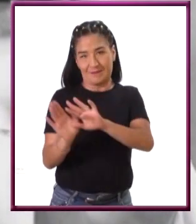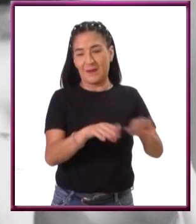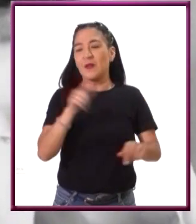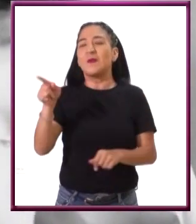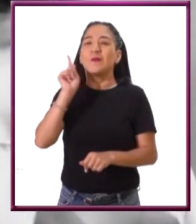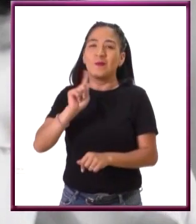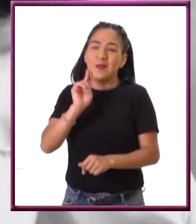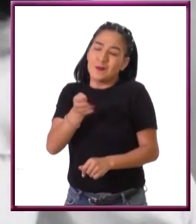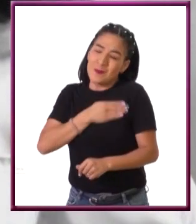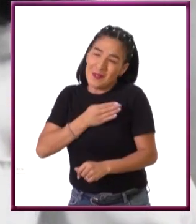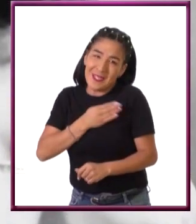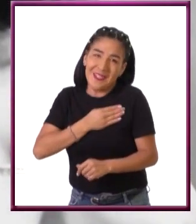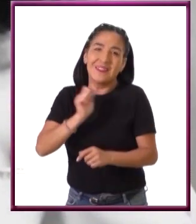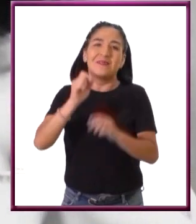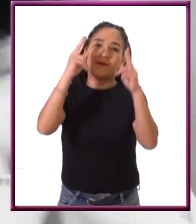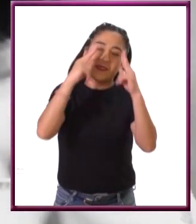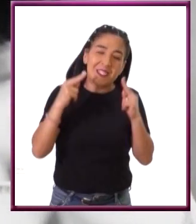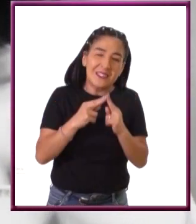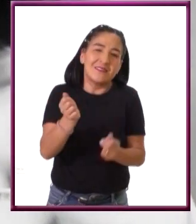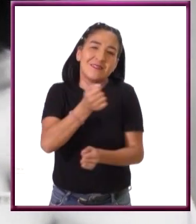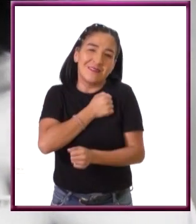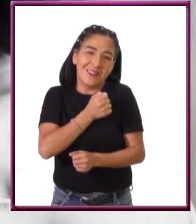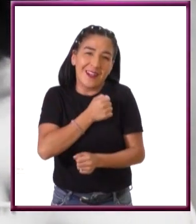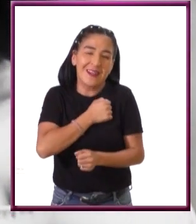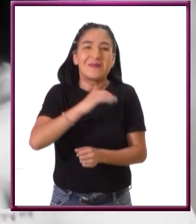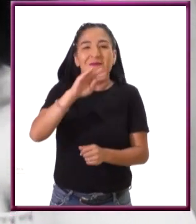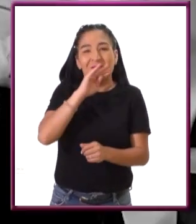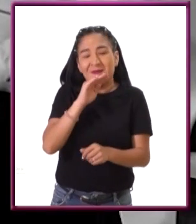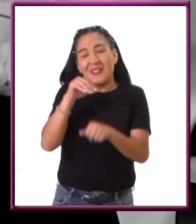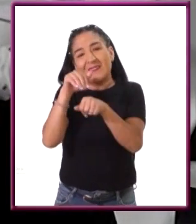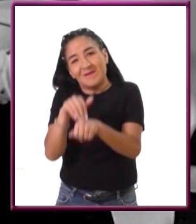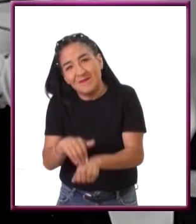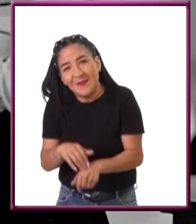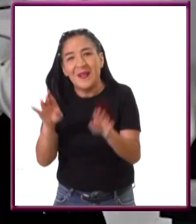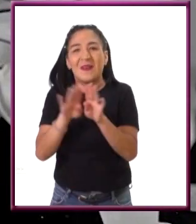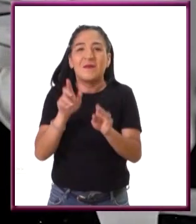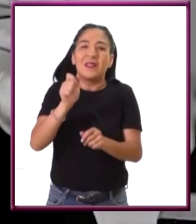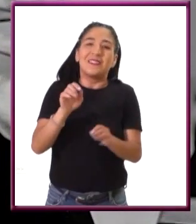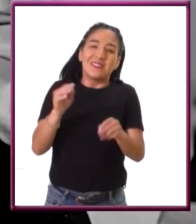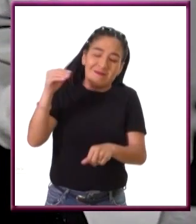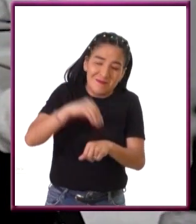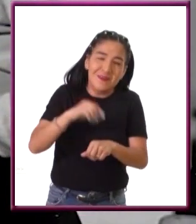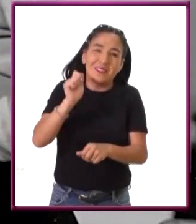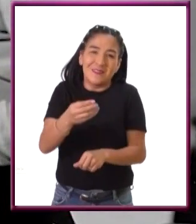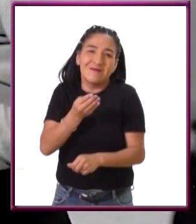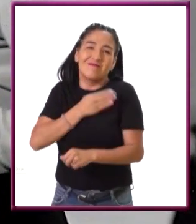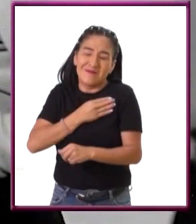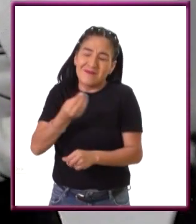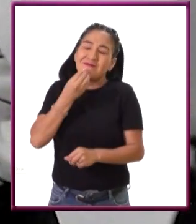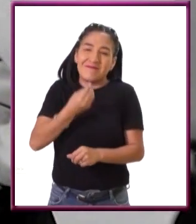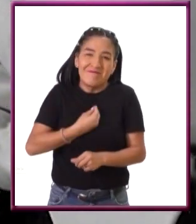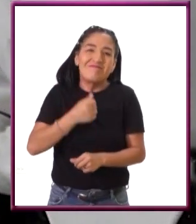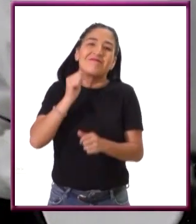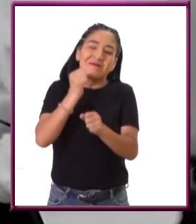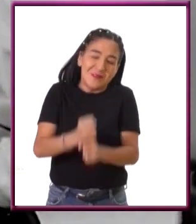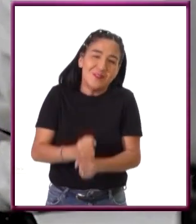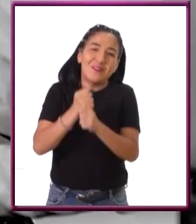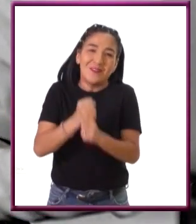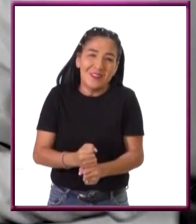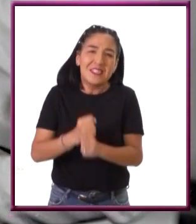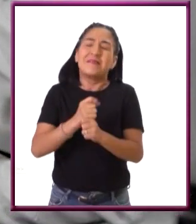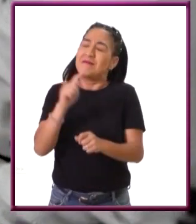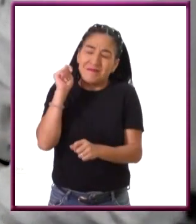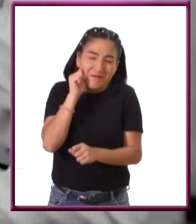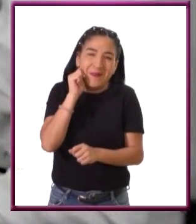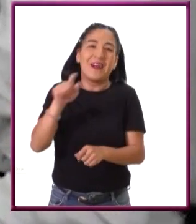buena, la virgen, la madre, la santa, la esposa abnegada, que construye su bondad a partir de sacrificios, la